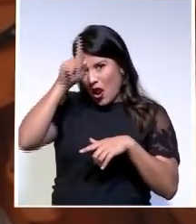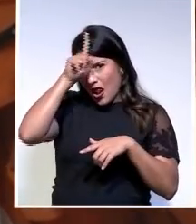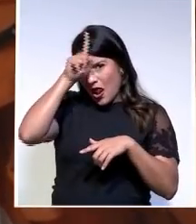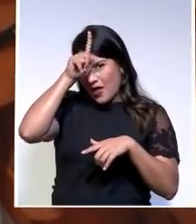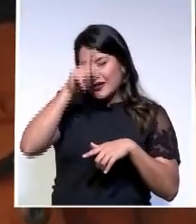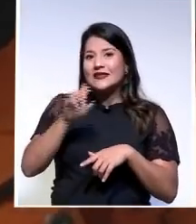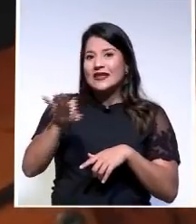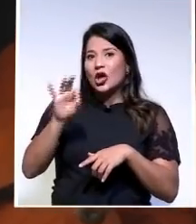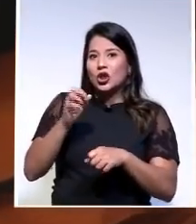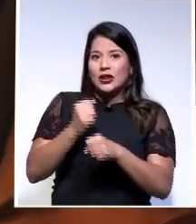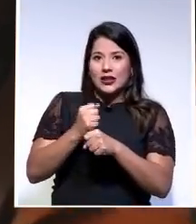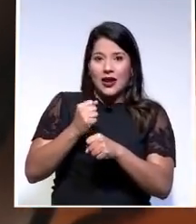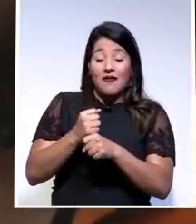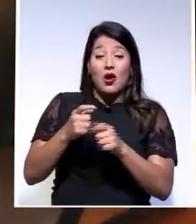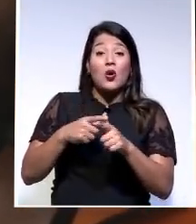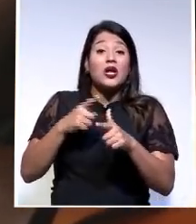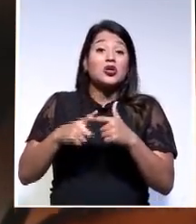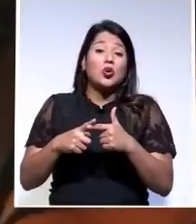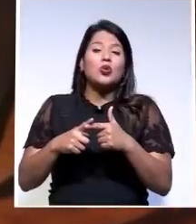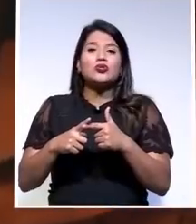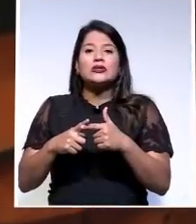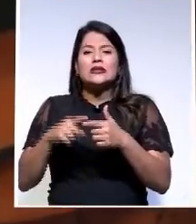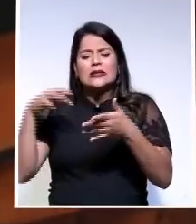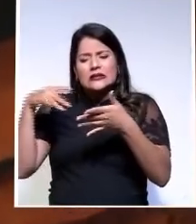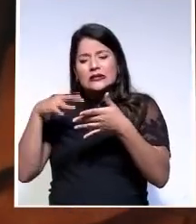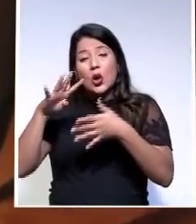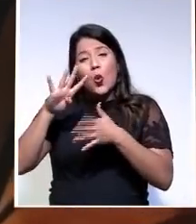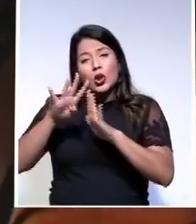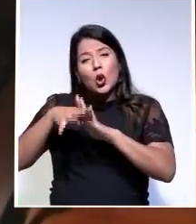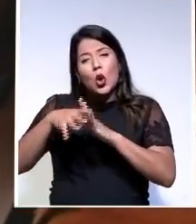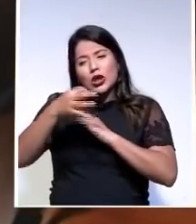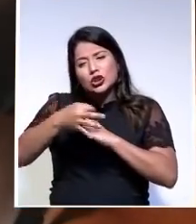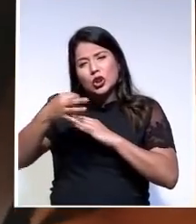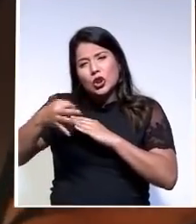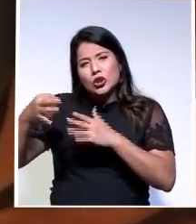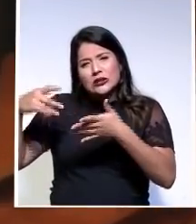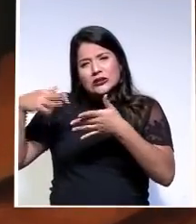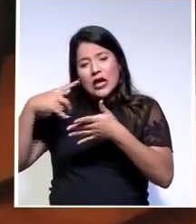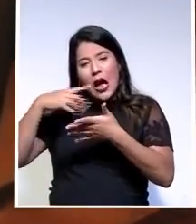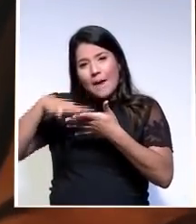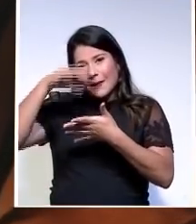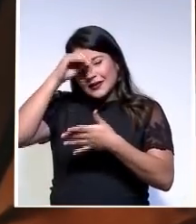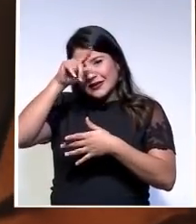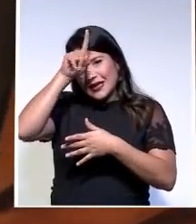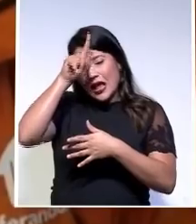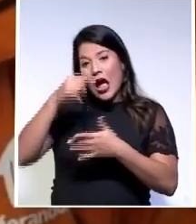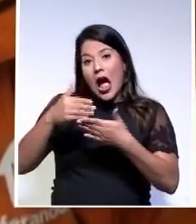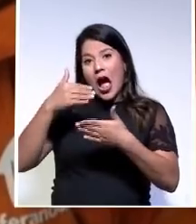trabajo. Dedica a este idioma 4 horas diarias antes de salir con la bicicleta.